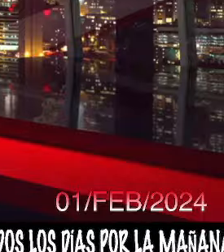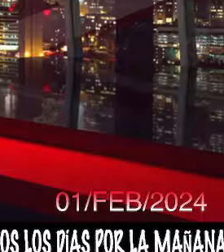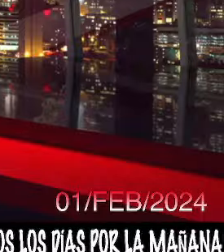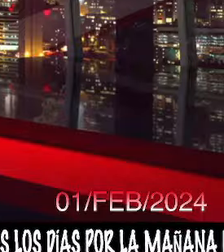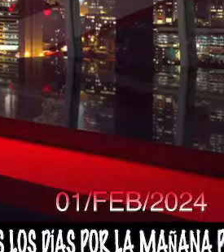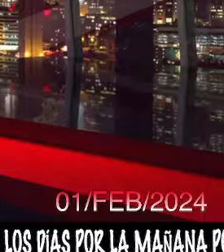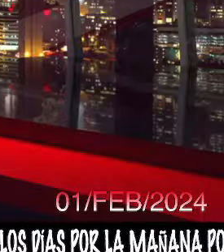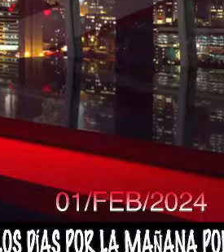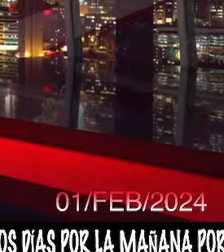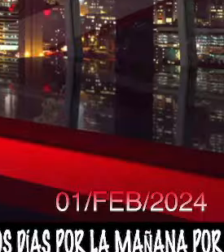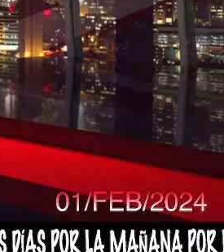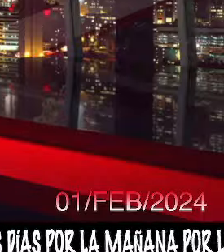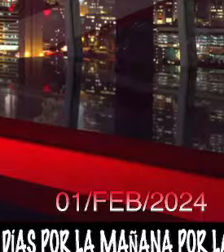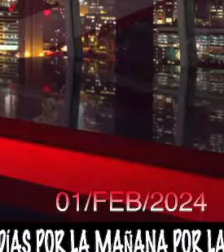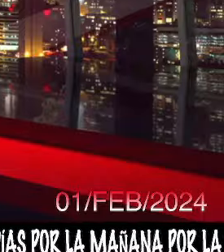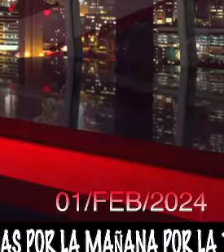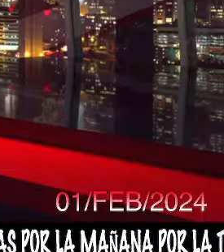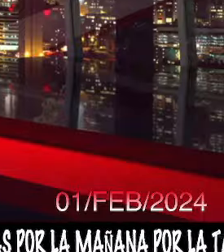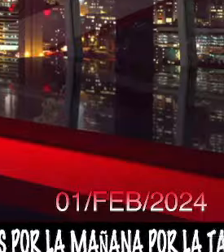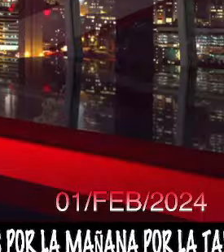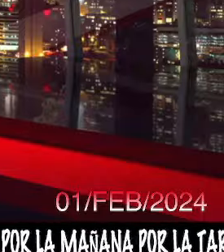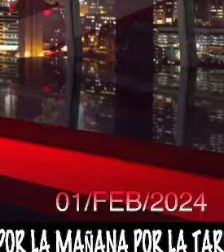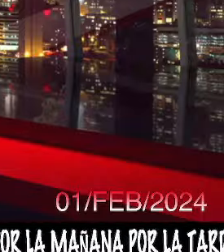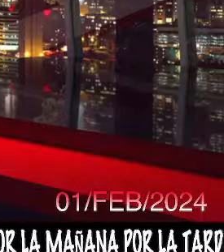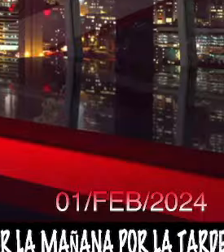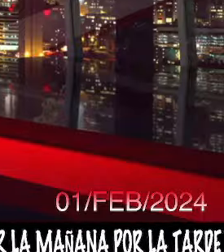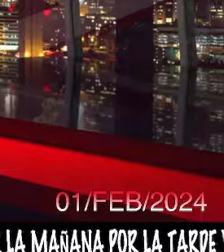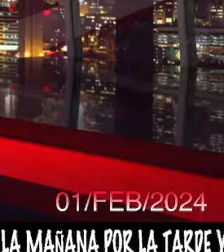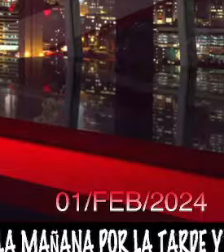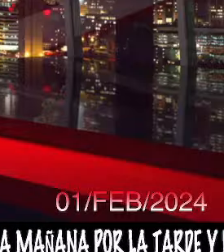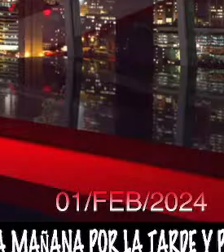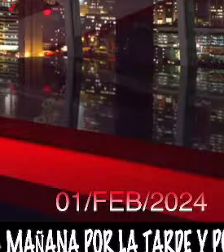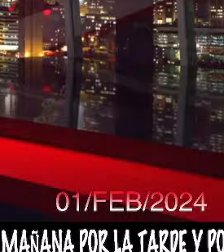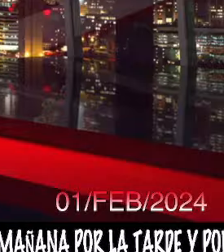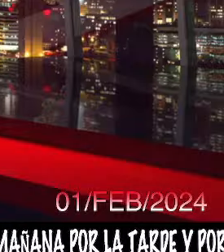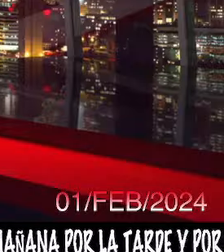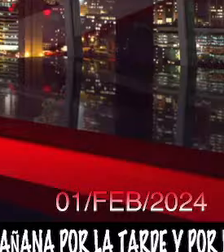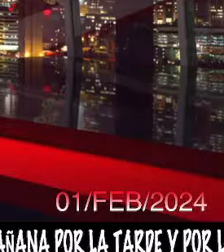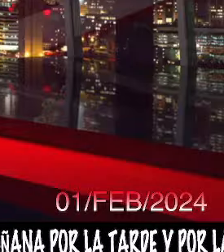paniaguados. Flores, de manera virtual, adelante.